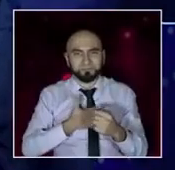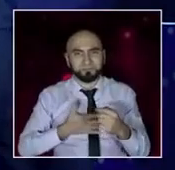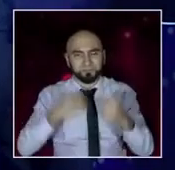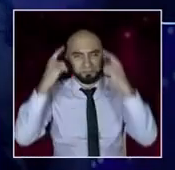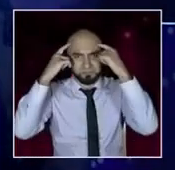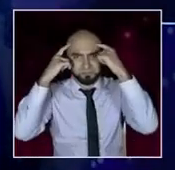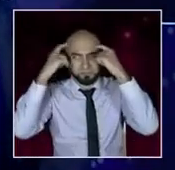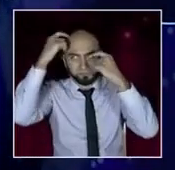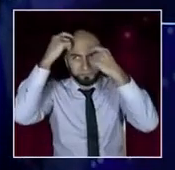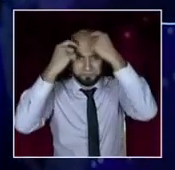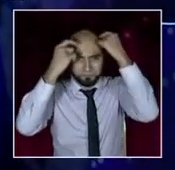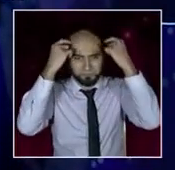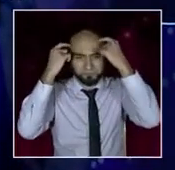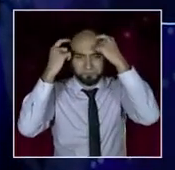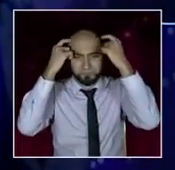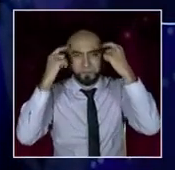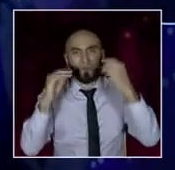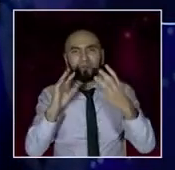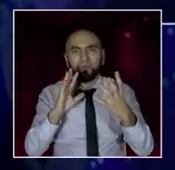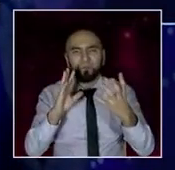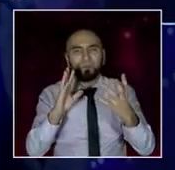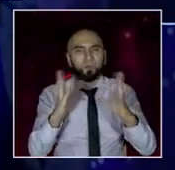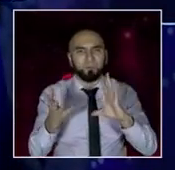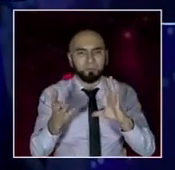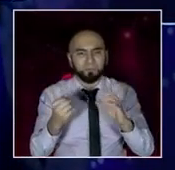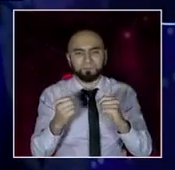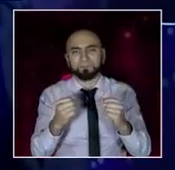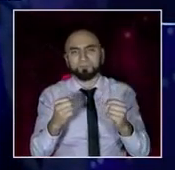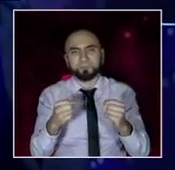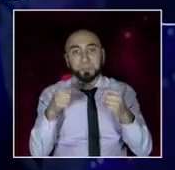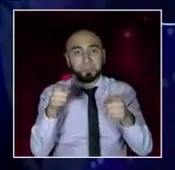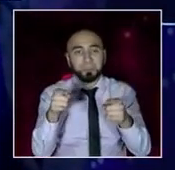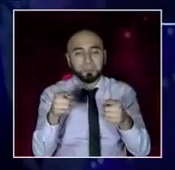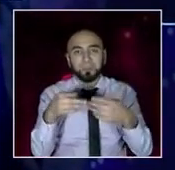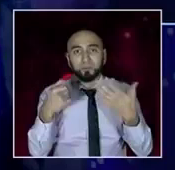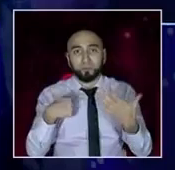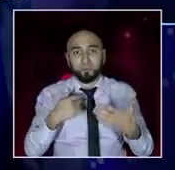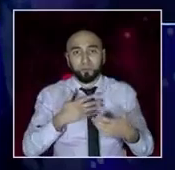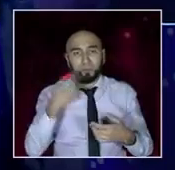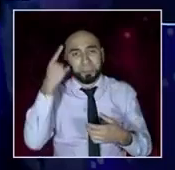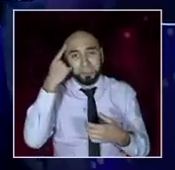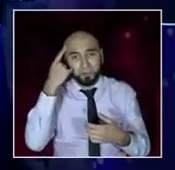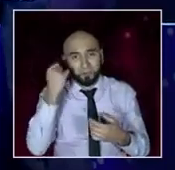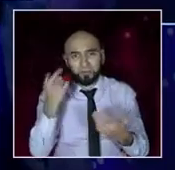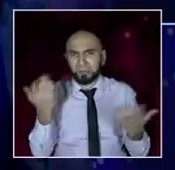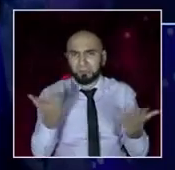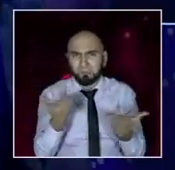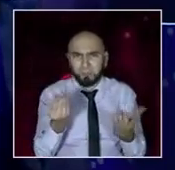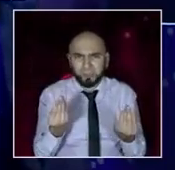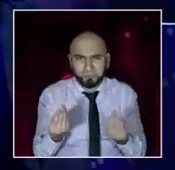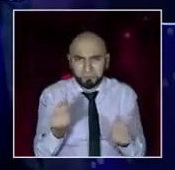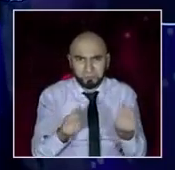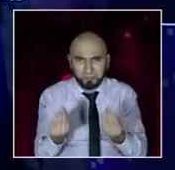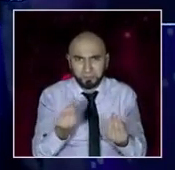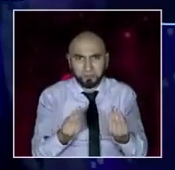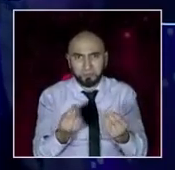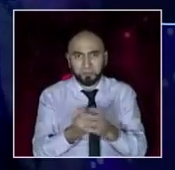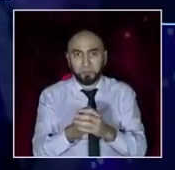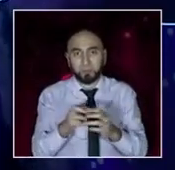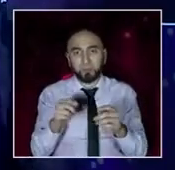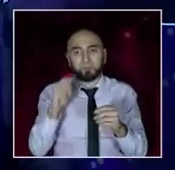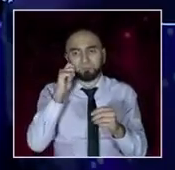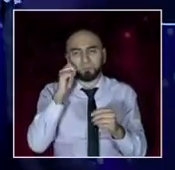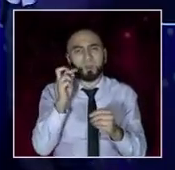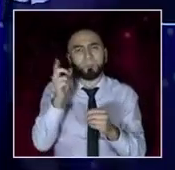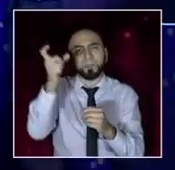este mundo exterior. Esto es lo que parece. Ahora, lo que yo creo que está pasando es bastante diferente. No es el ser que hace